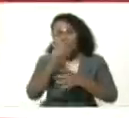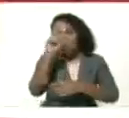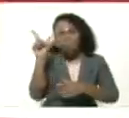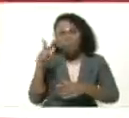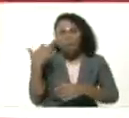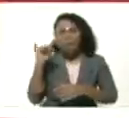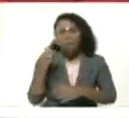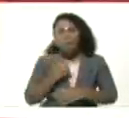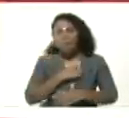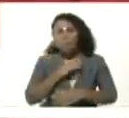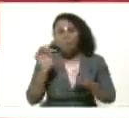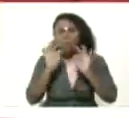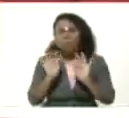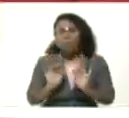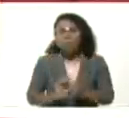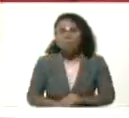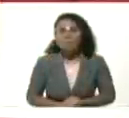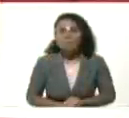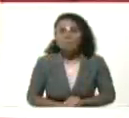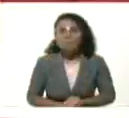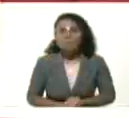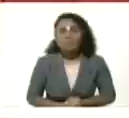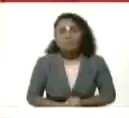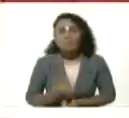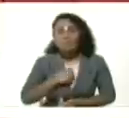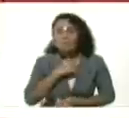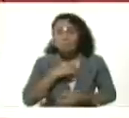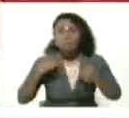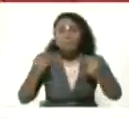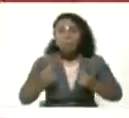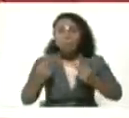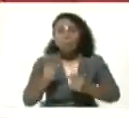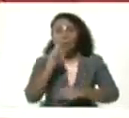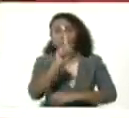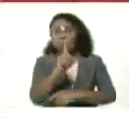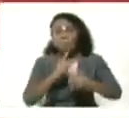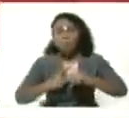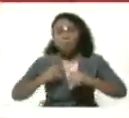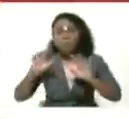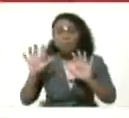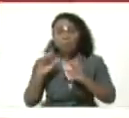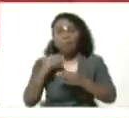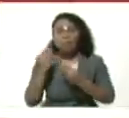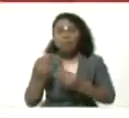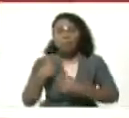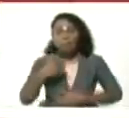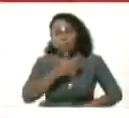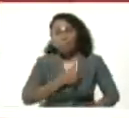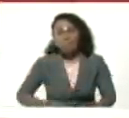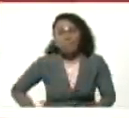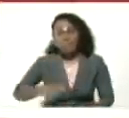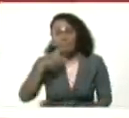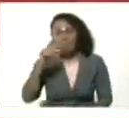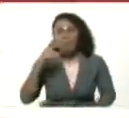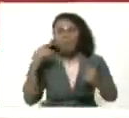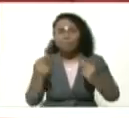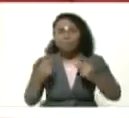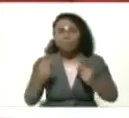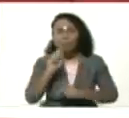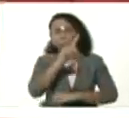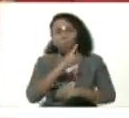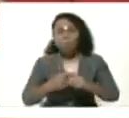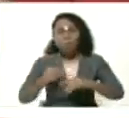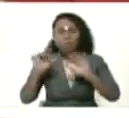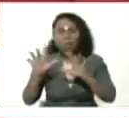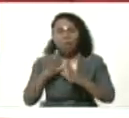Tenemos nuestra maquinaria. Hemos reactivado el 1x10, la instrucción dada por el presidente Nicolás Maduro para reactivar el 1x10